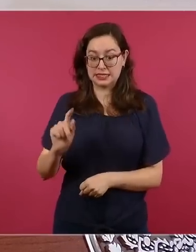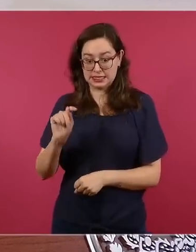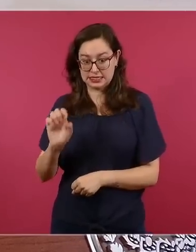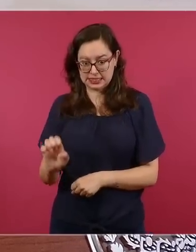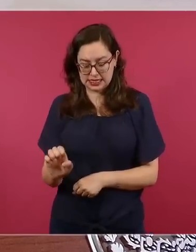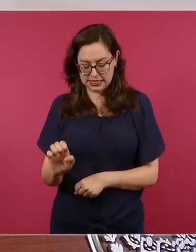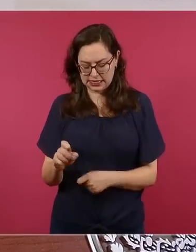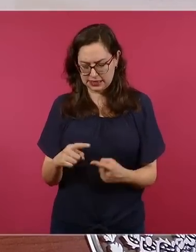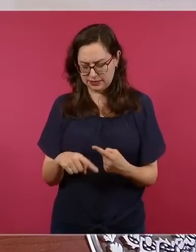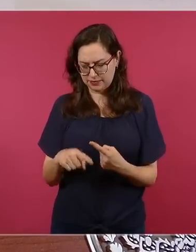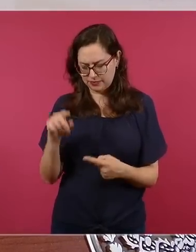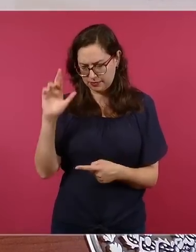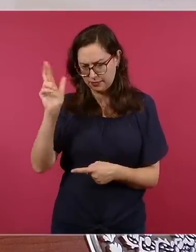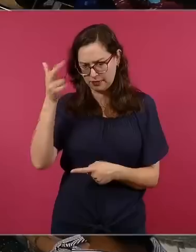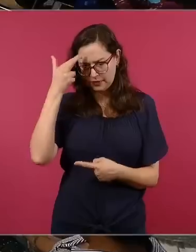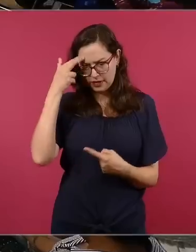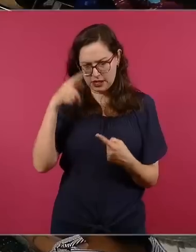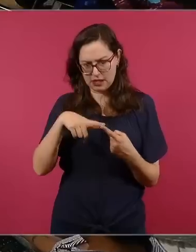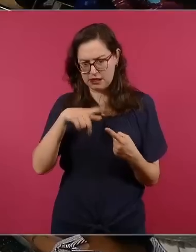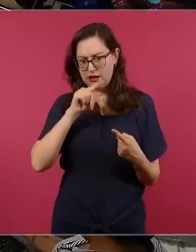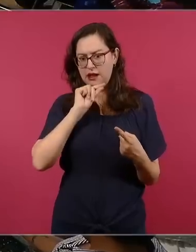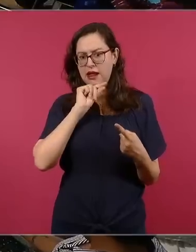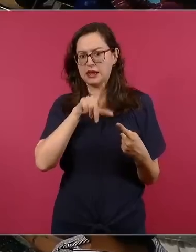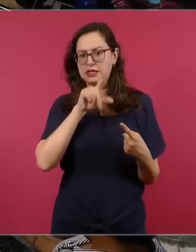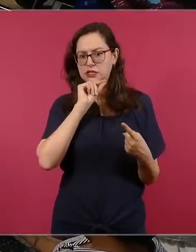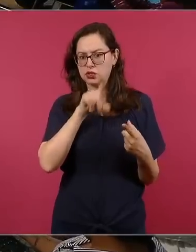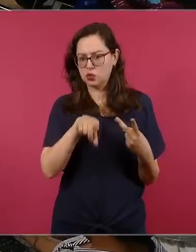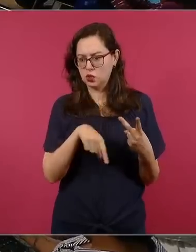Recuerdo uno en Jalisco,